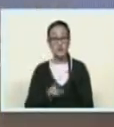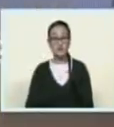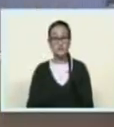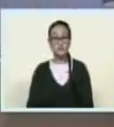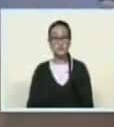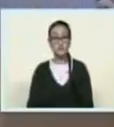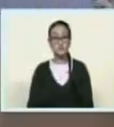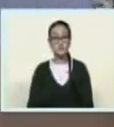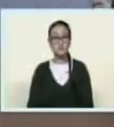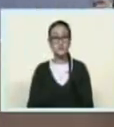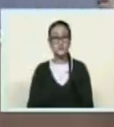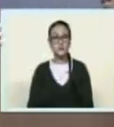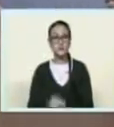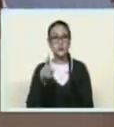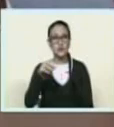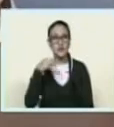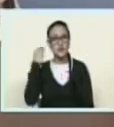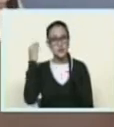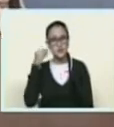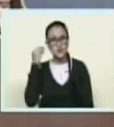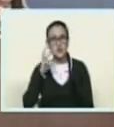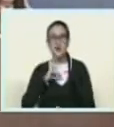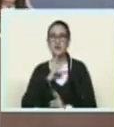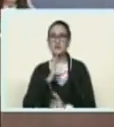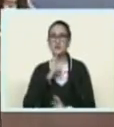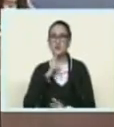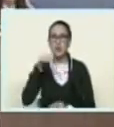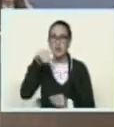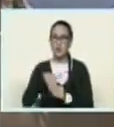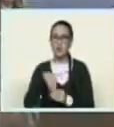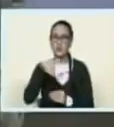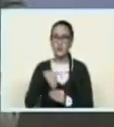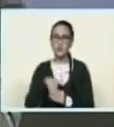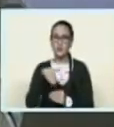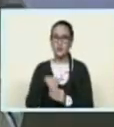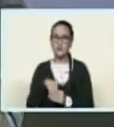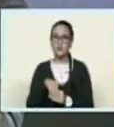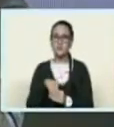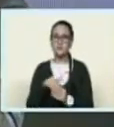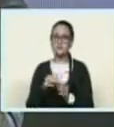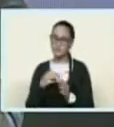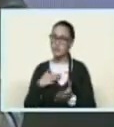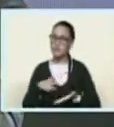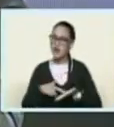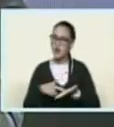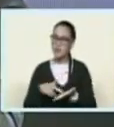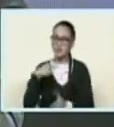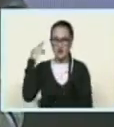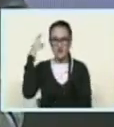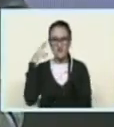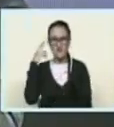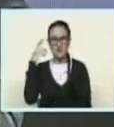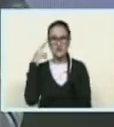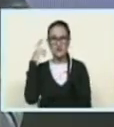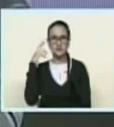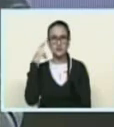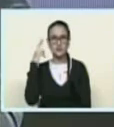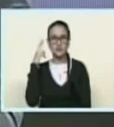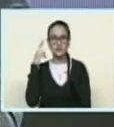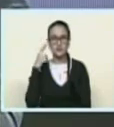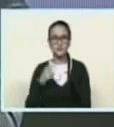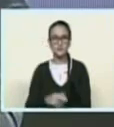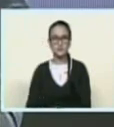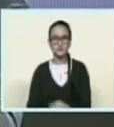analizar superficialmente los resultados electorales, les recomiendo una profunda reflexión y